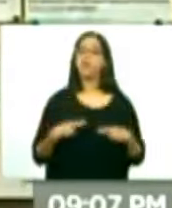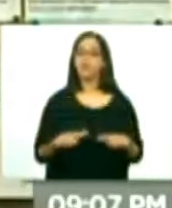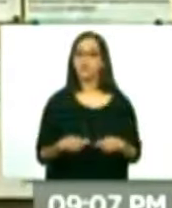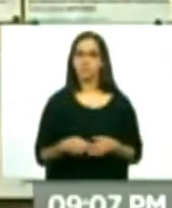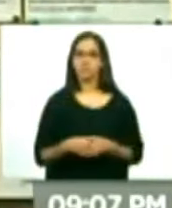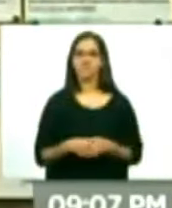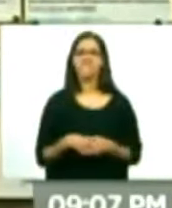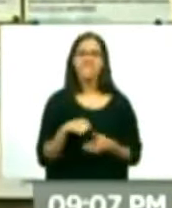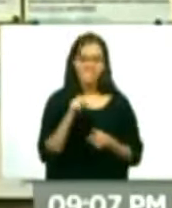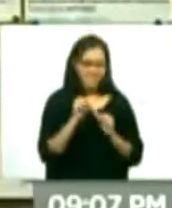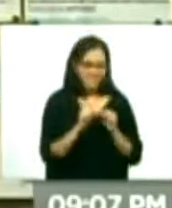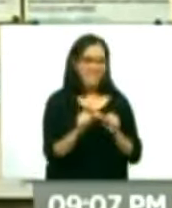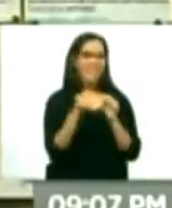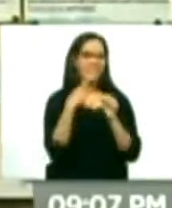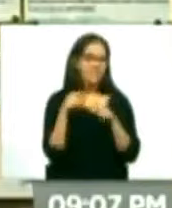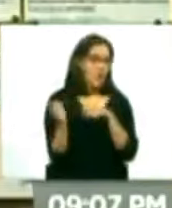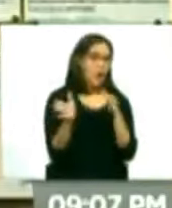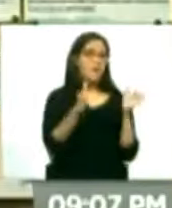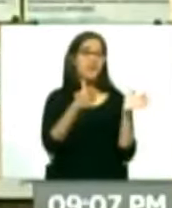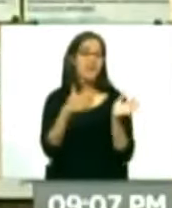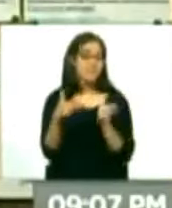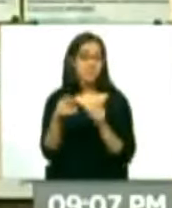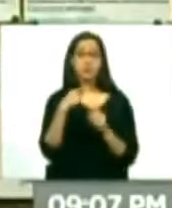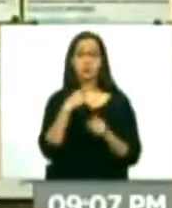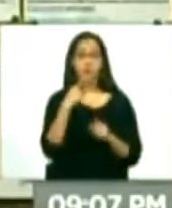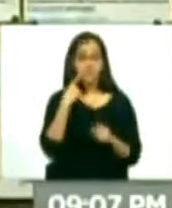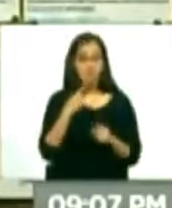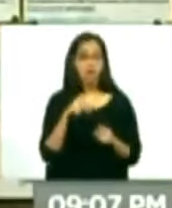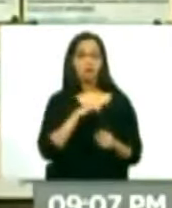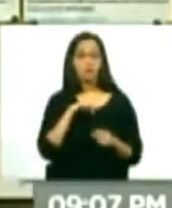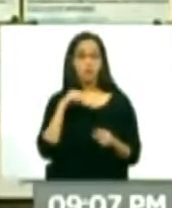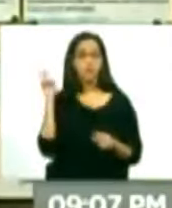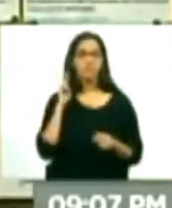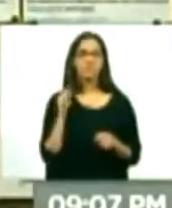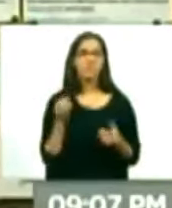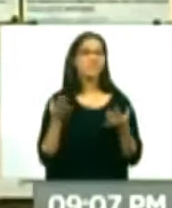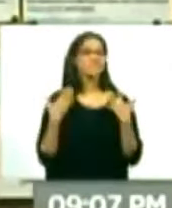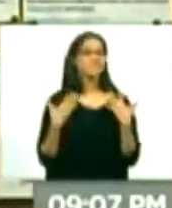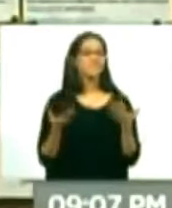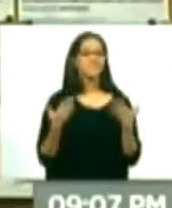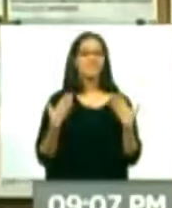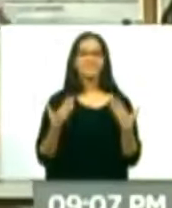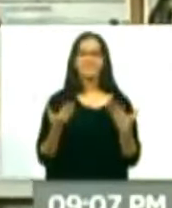brisita bolivariana, que mientras tú dices eso, a los venezolanos nos da un fresquito.